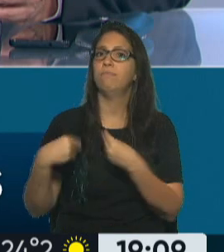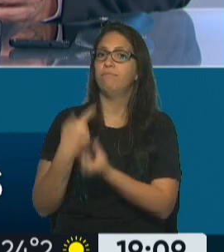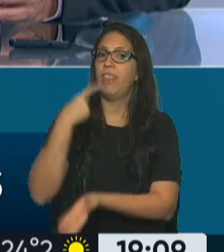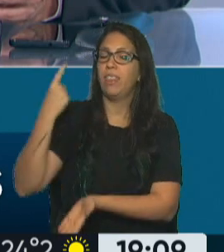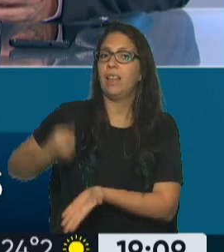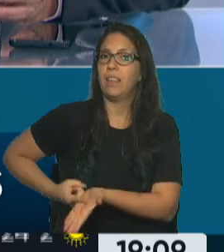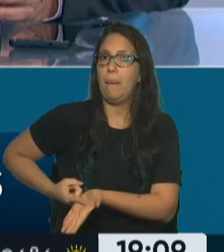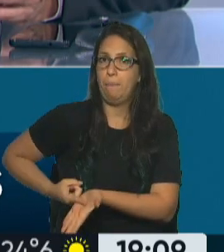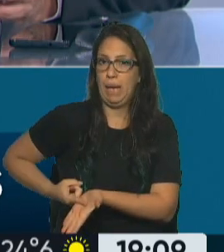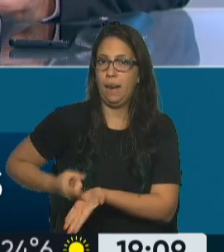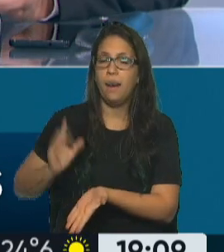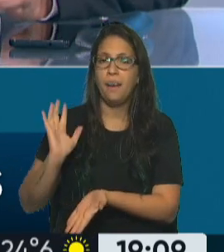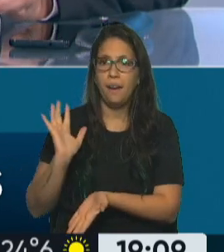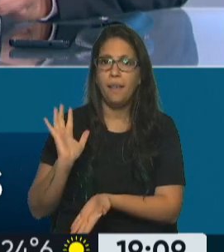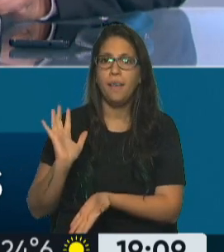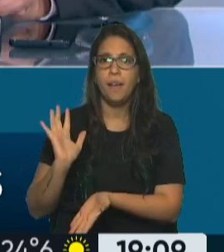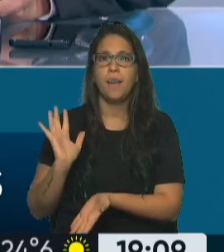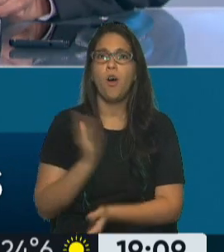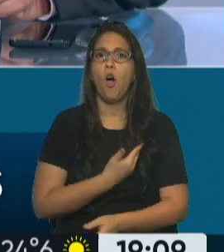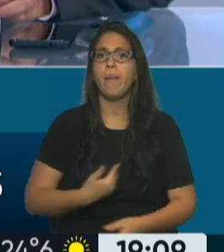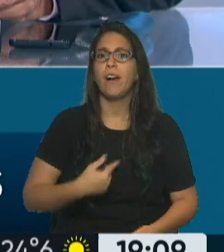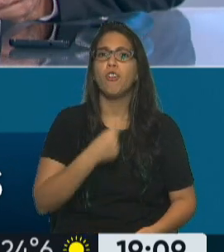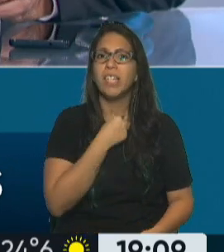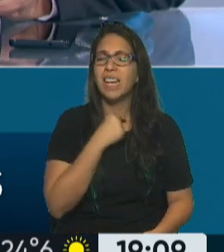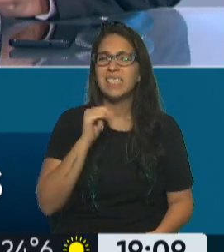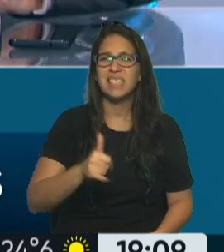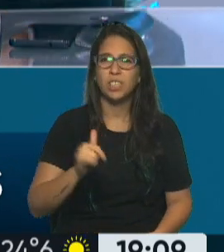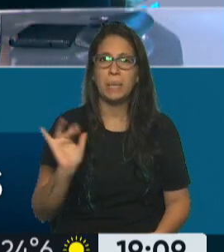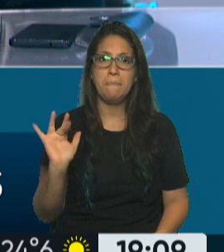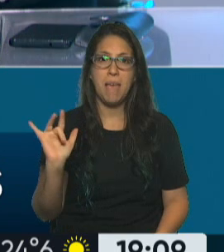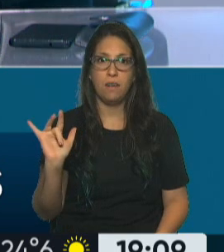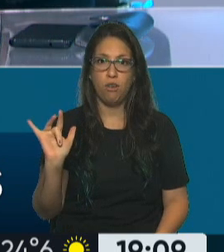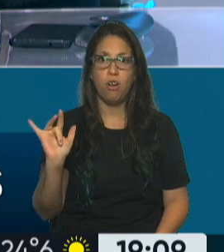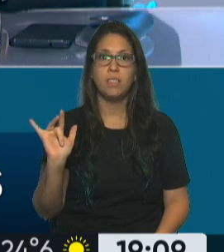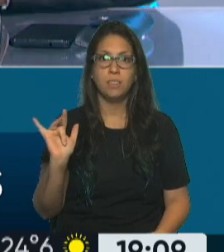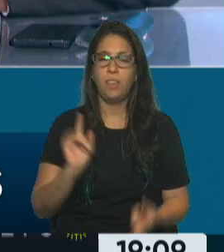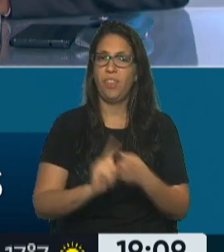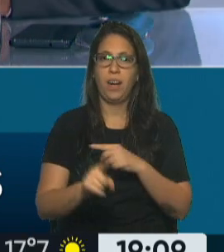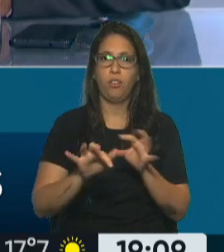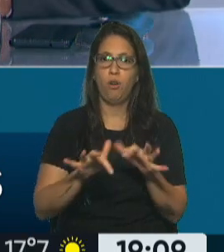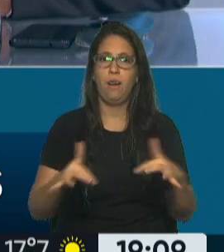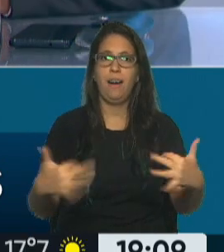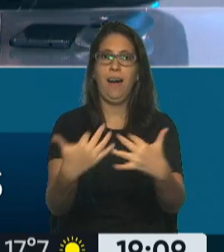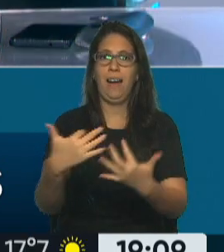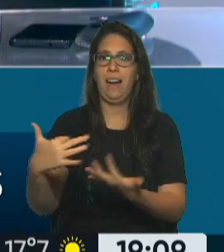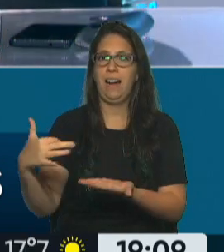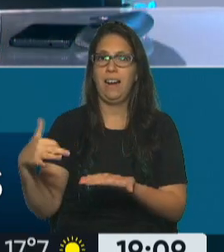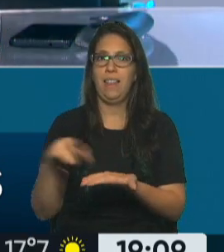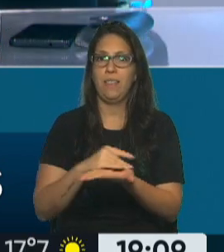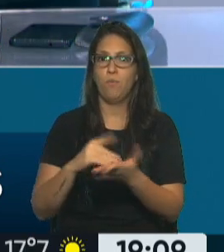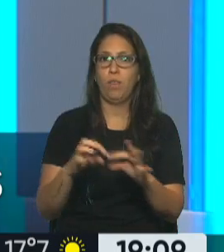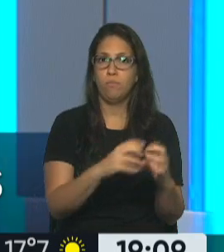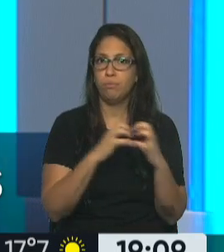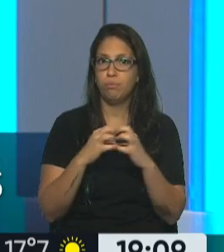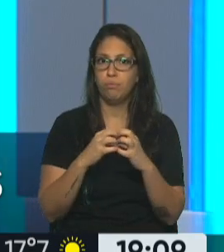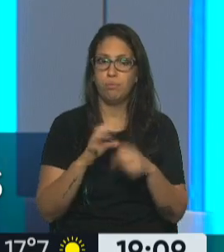dictamen comisión la expectativa del gobierno es que el miércoles ya se trate en el recinto difícil eh difícil pero no imposible muy